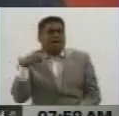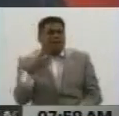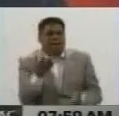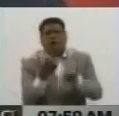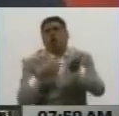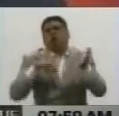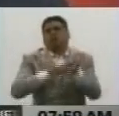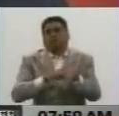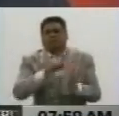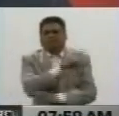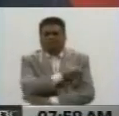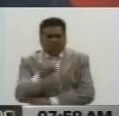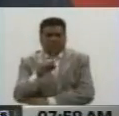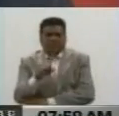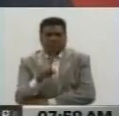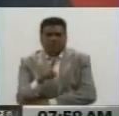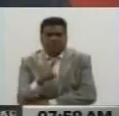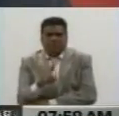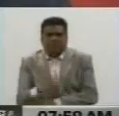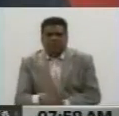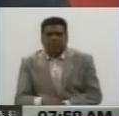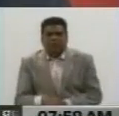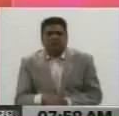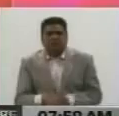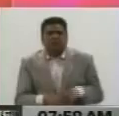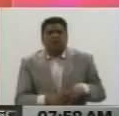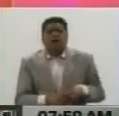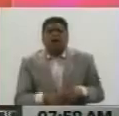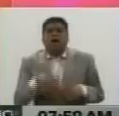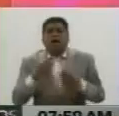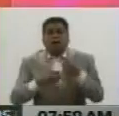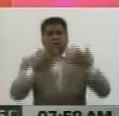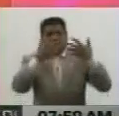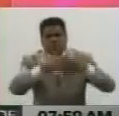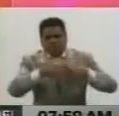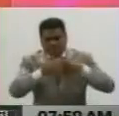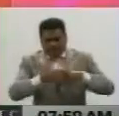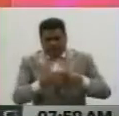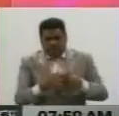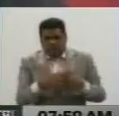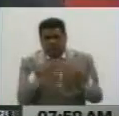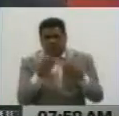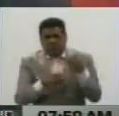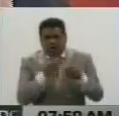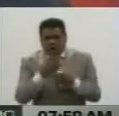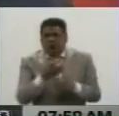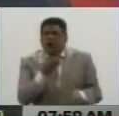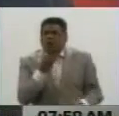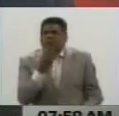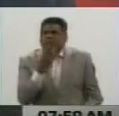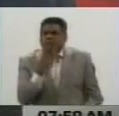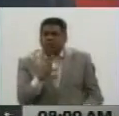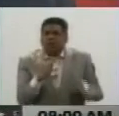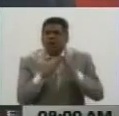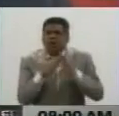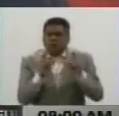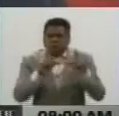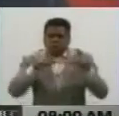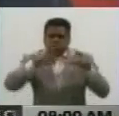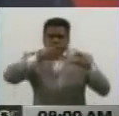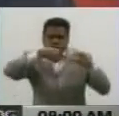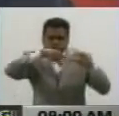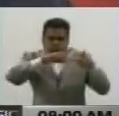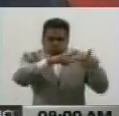nos exige que nosotros emprendamos una industria que tenga un criterio de beneficio a toda el área que le rodea.